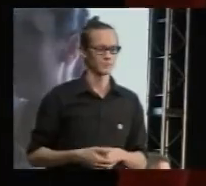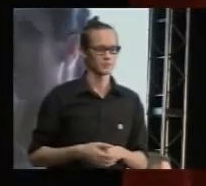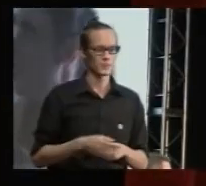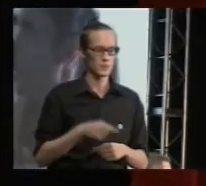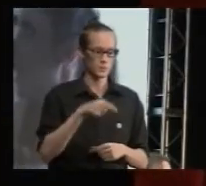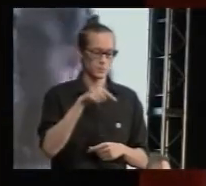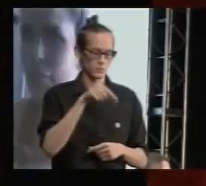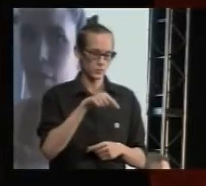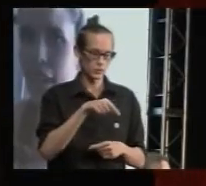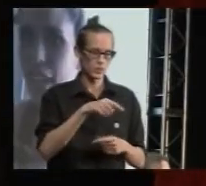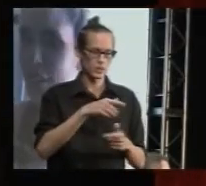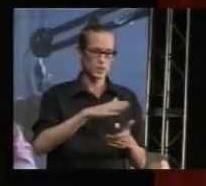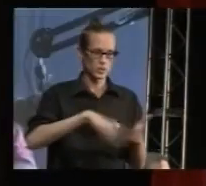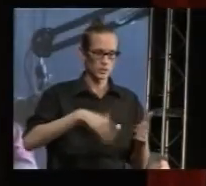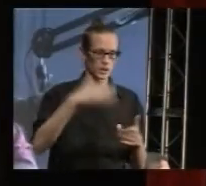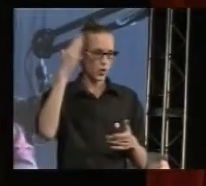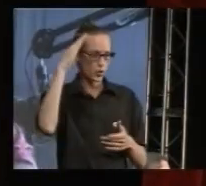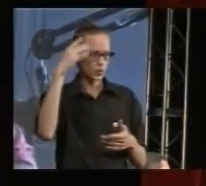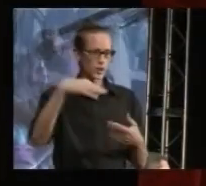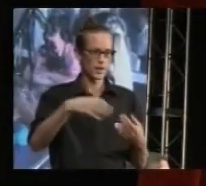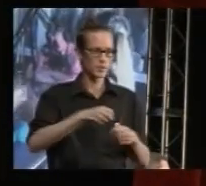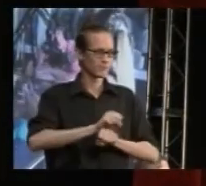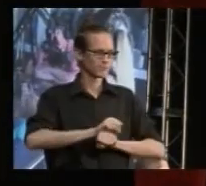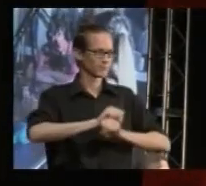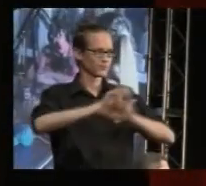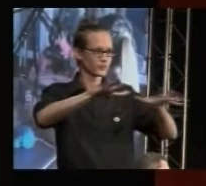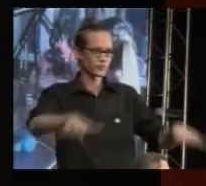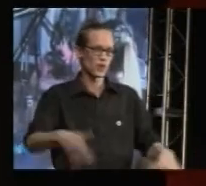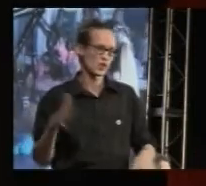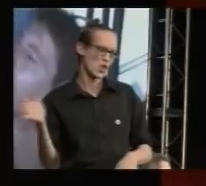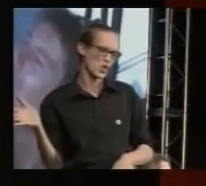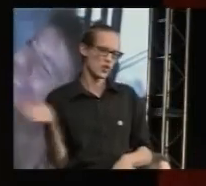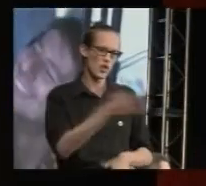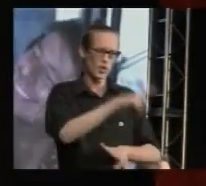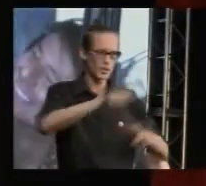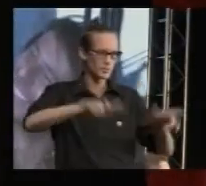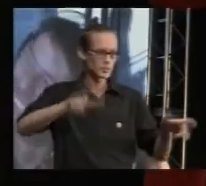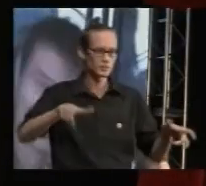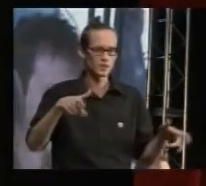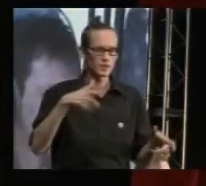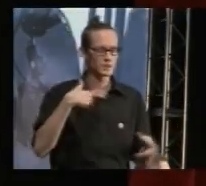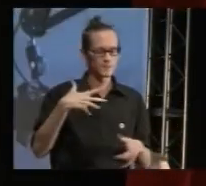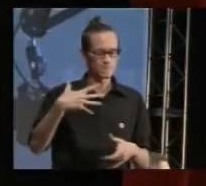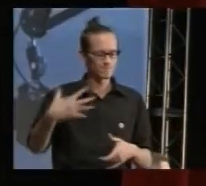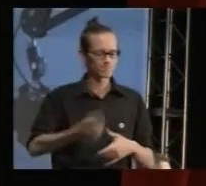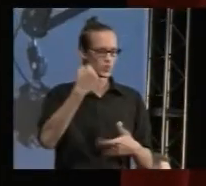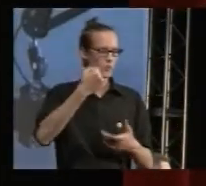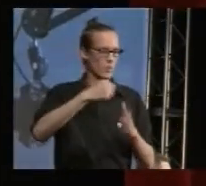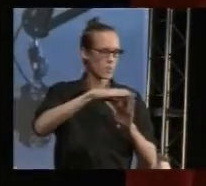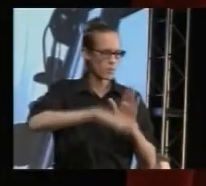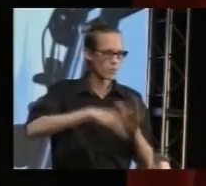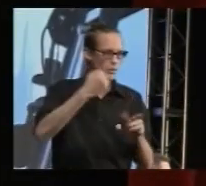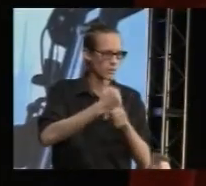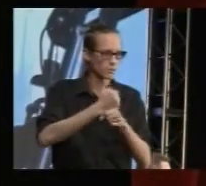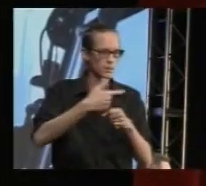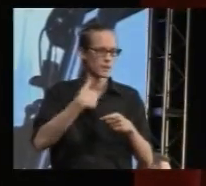bienes culturales deben derramarse inclusivamente sobre todos los sectores, aceptamos y planificamos actividades que alcanzan a